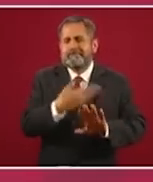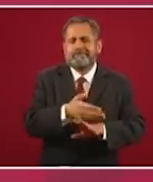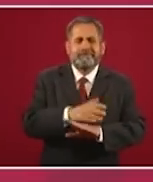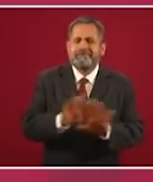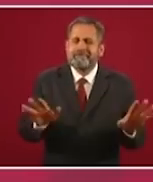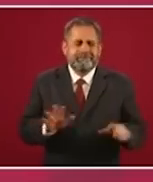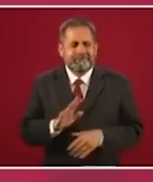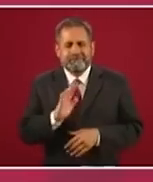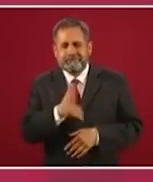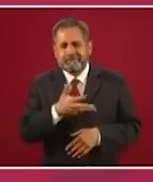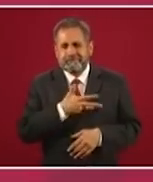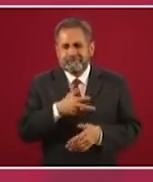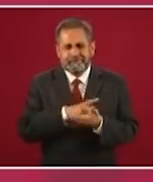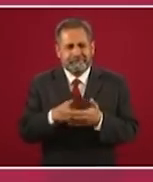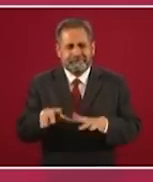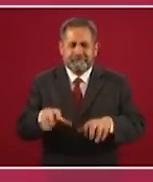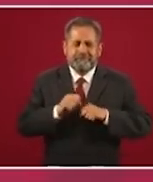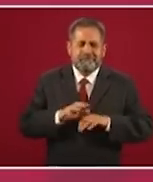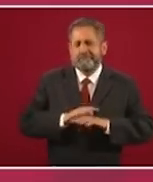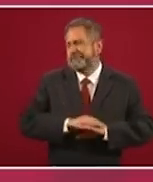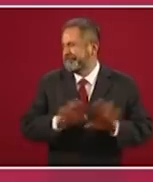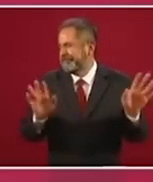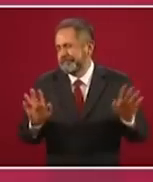quienes ya tienen derechos adquiridos,